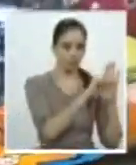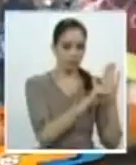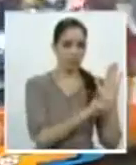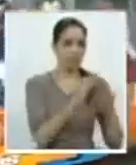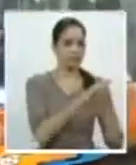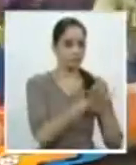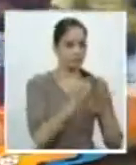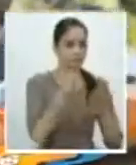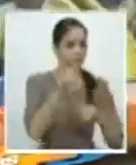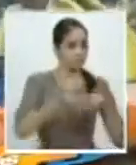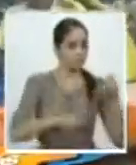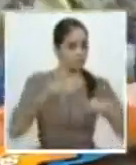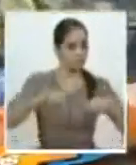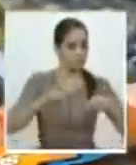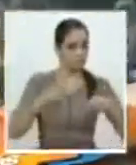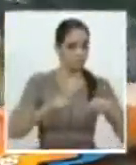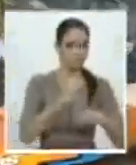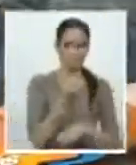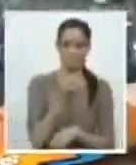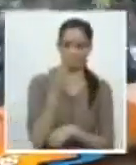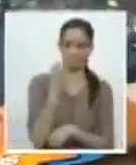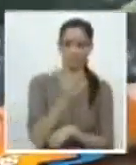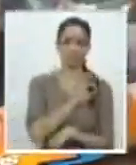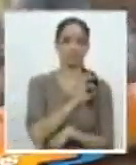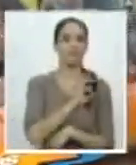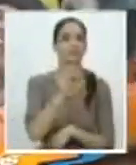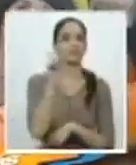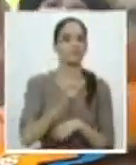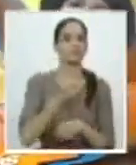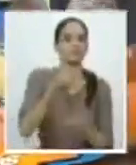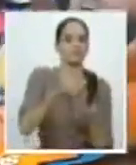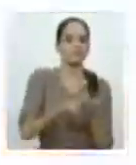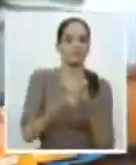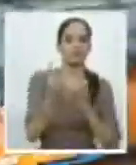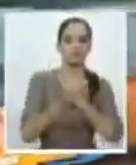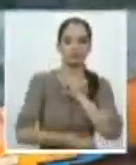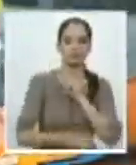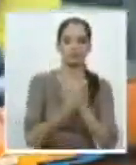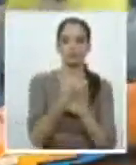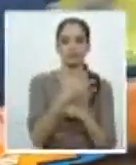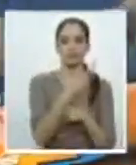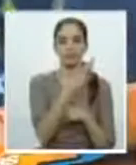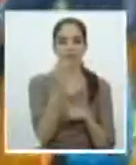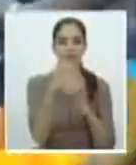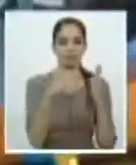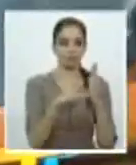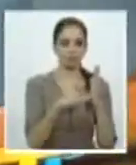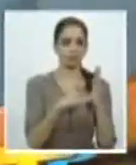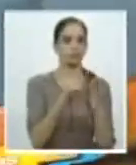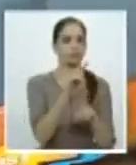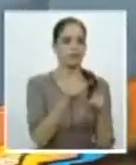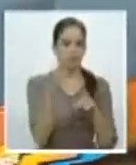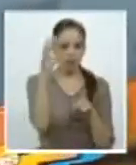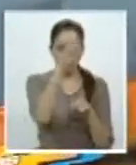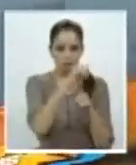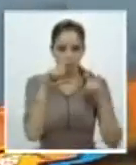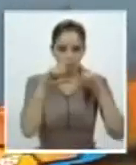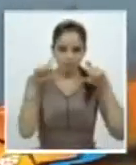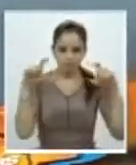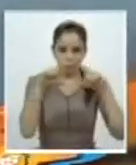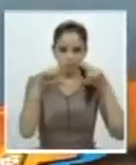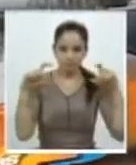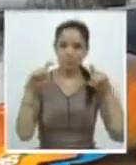regía el pasado sábado deberán pagar multas superiores a los 300 mil pesos. Algunos de ellos fueron registrados por las cámaras